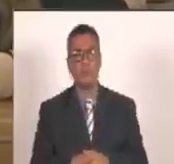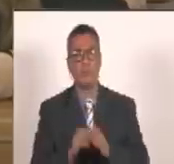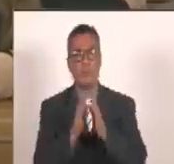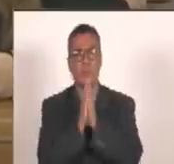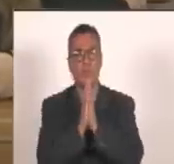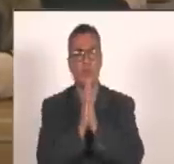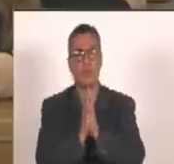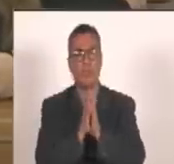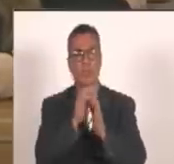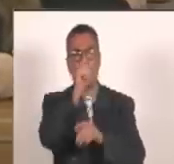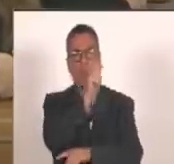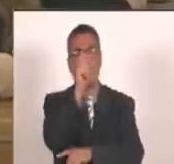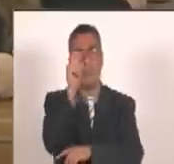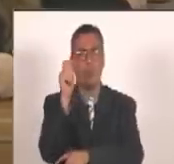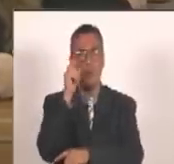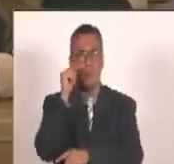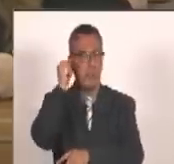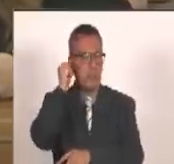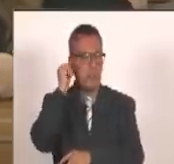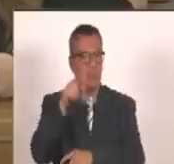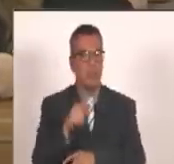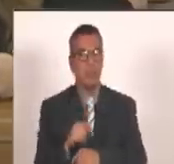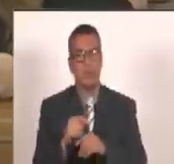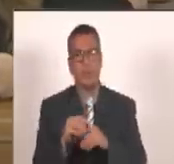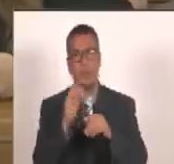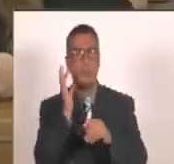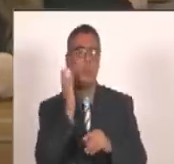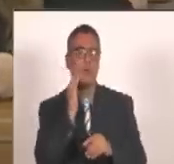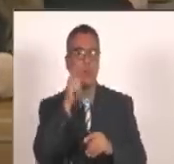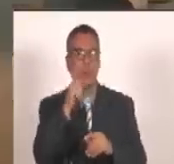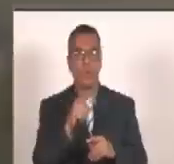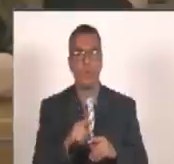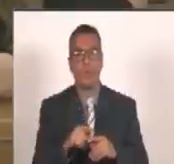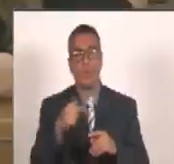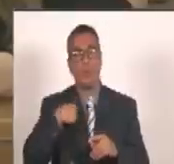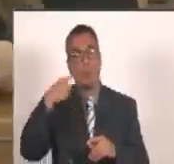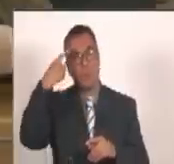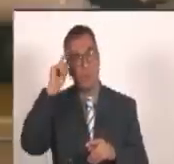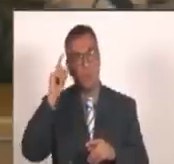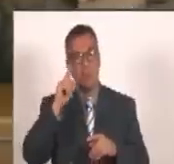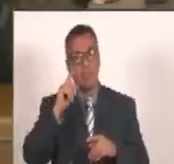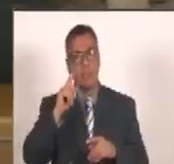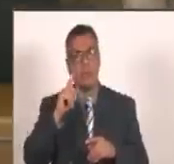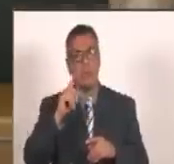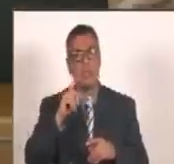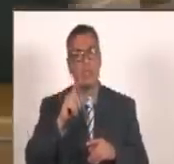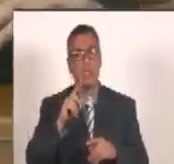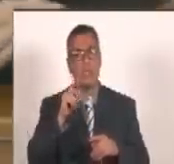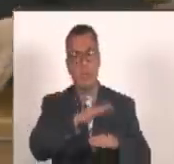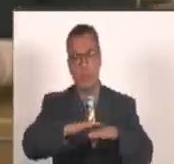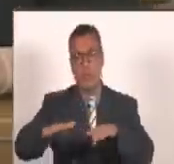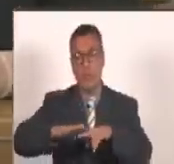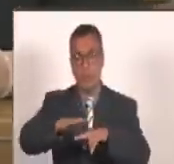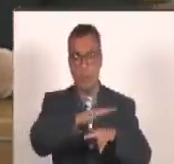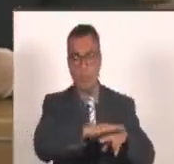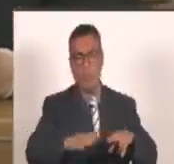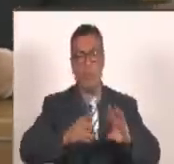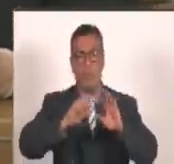Por favor, diputadas y diputados. Un poquito de ejemplo para las niñas y niños que también comienzan clase hoy o en estos